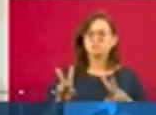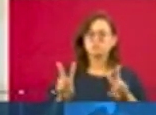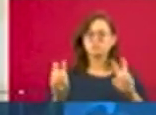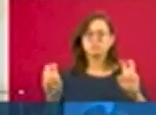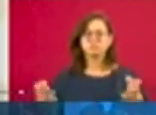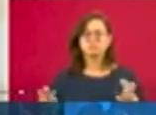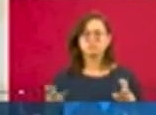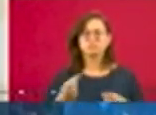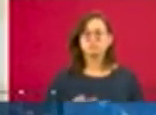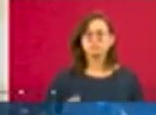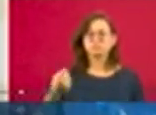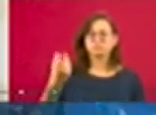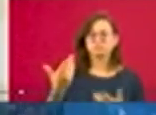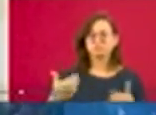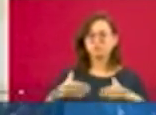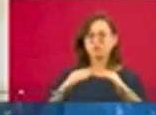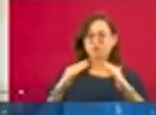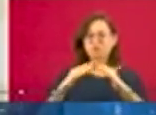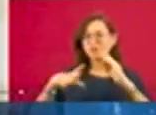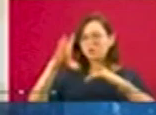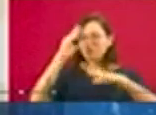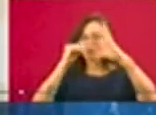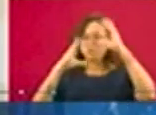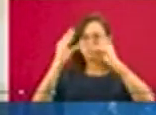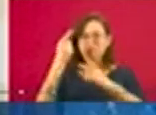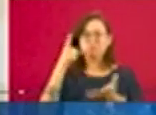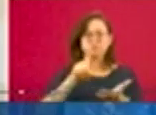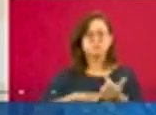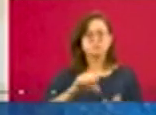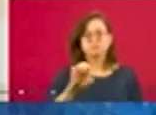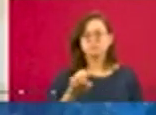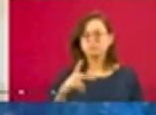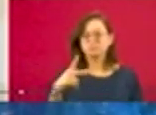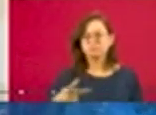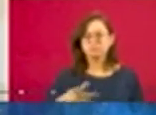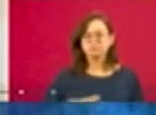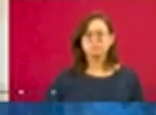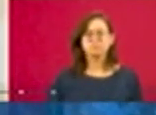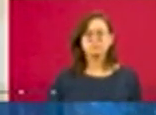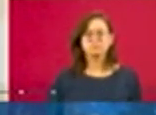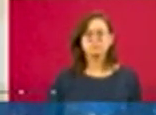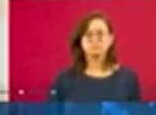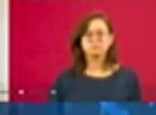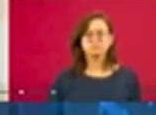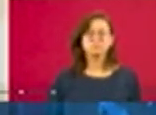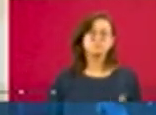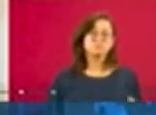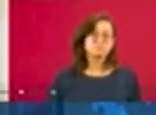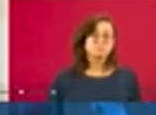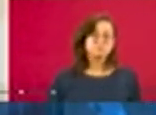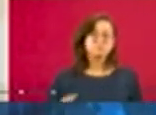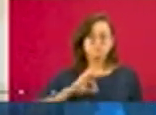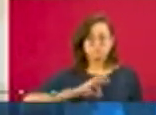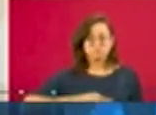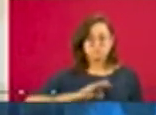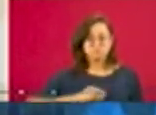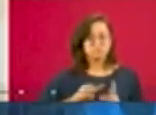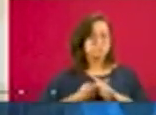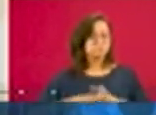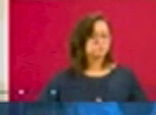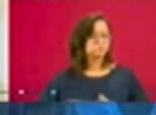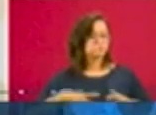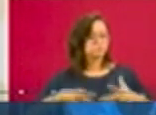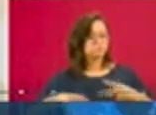entonces tienes que hacer ahí en algunas televisiones una programación ahí en tu control para